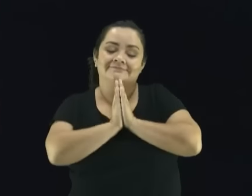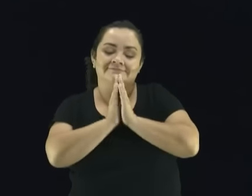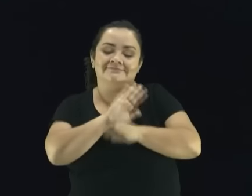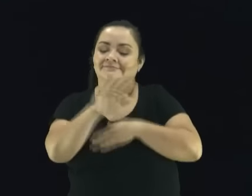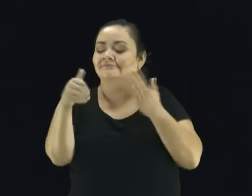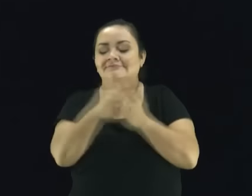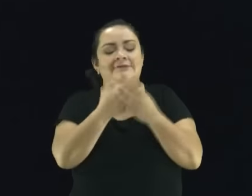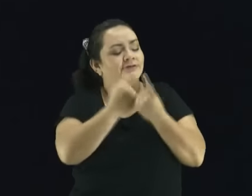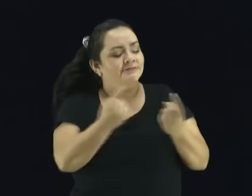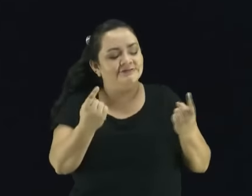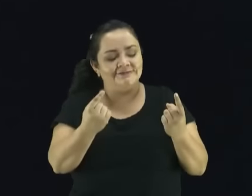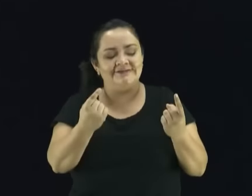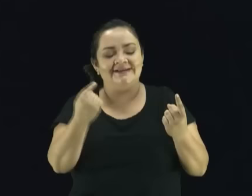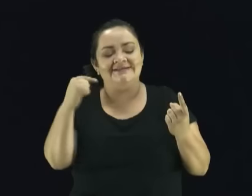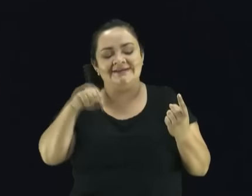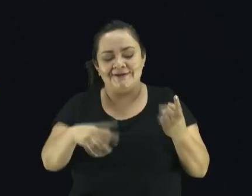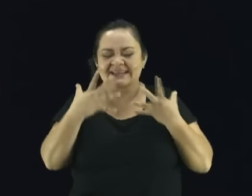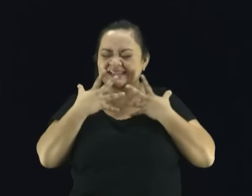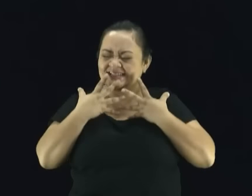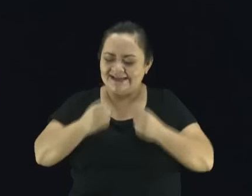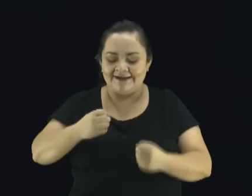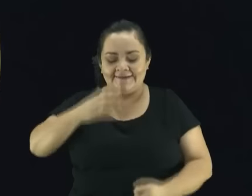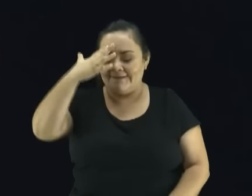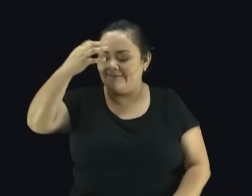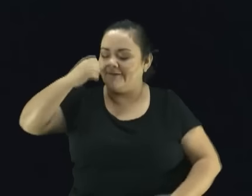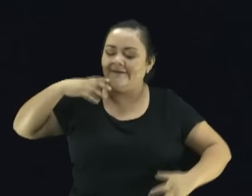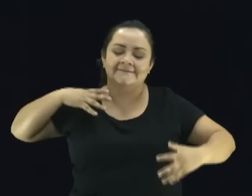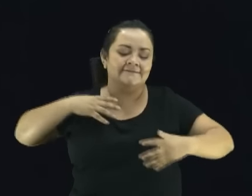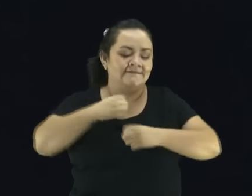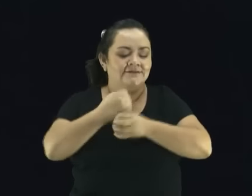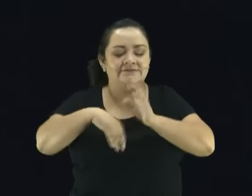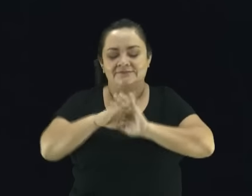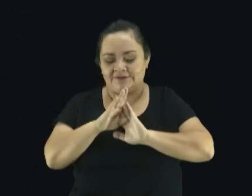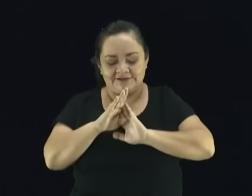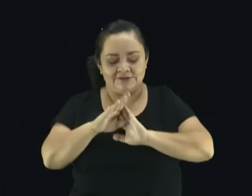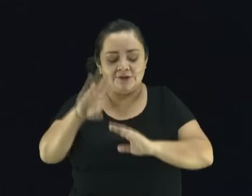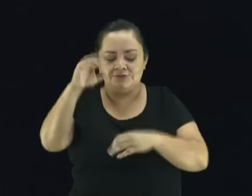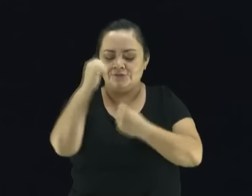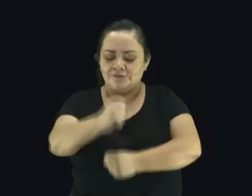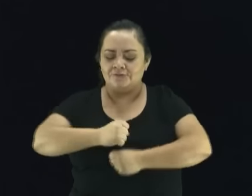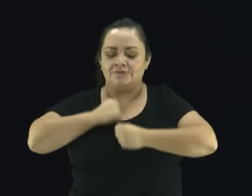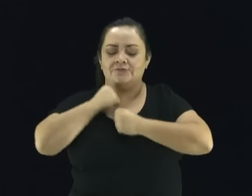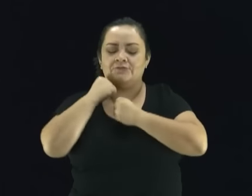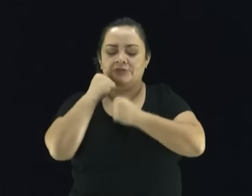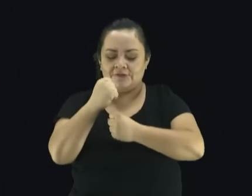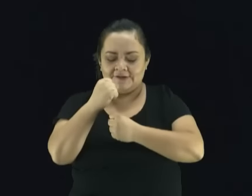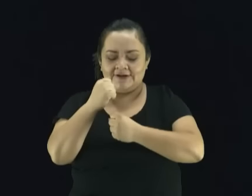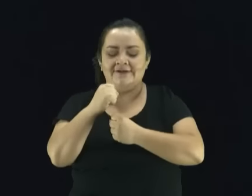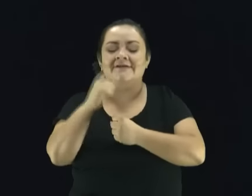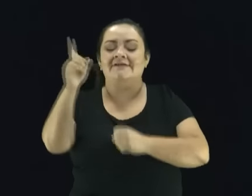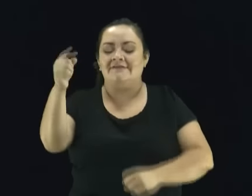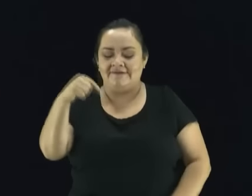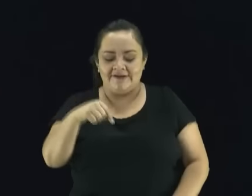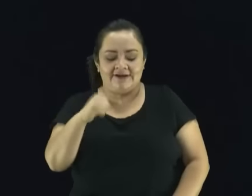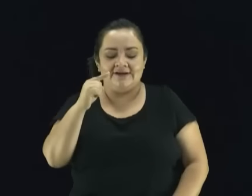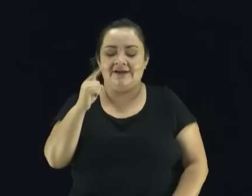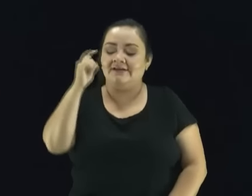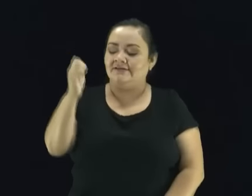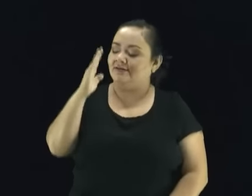aquellos que quieren afirmar su fe para que a través del poder de tu evangelio vengan al conocimiento de